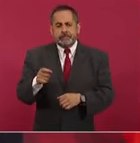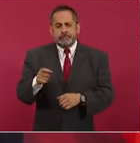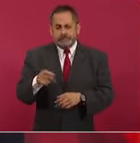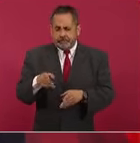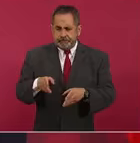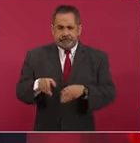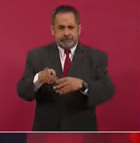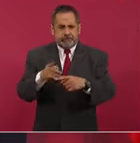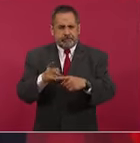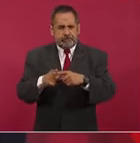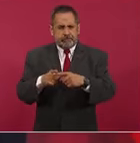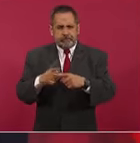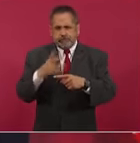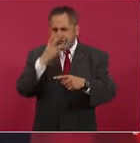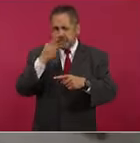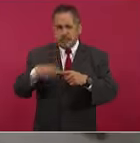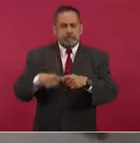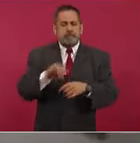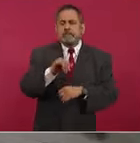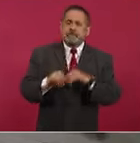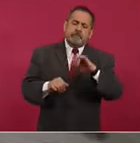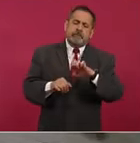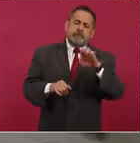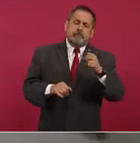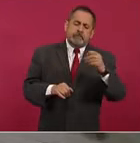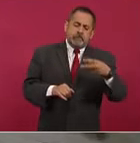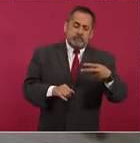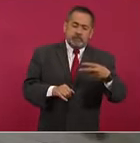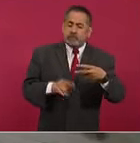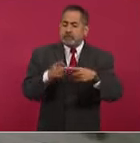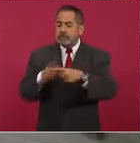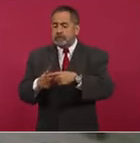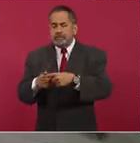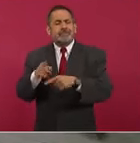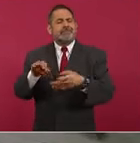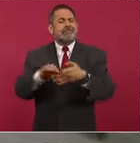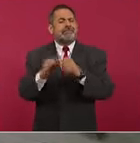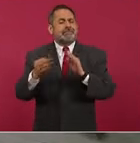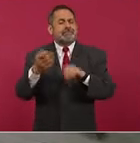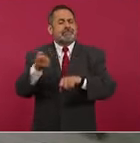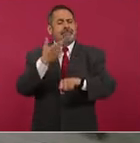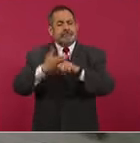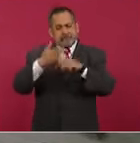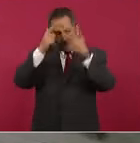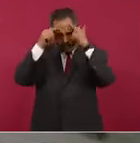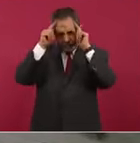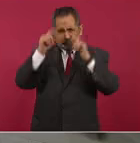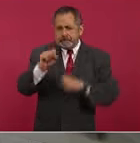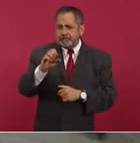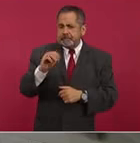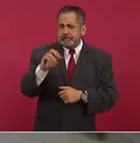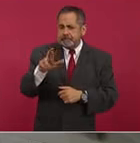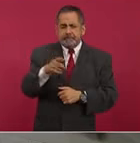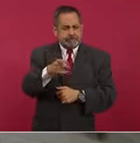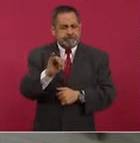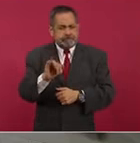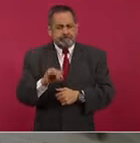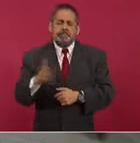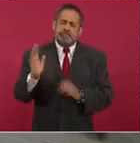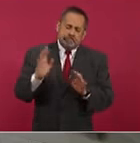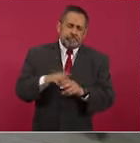en Coyoacán, ¿no? Sí, en Eje 2 Oriente y bueno, lo que es donde está la Secretaría de Marina. Sí, justamente. Por la Secretaría de Marina, sí. Entonces lo